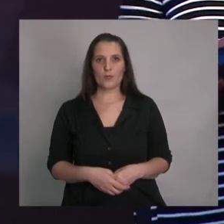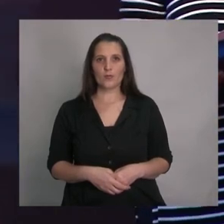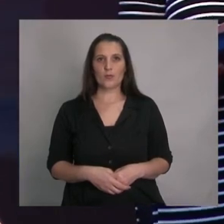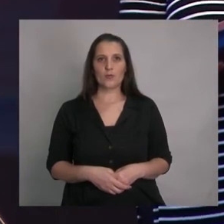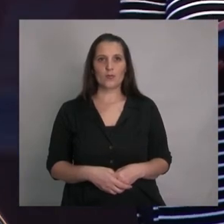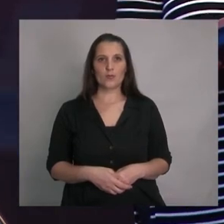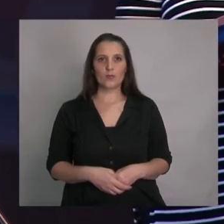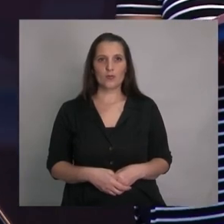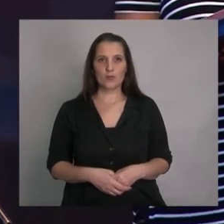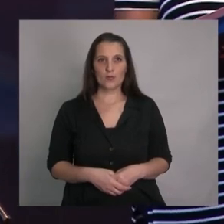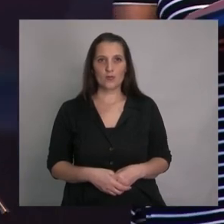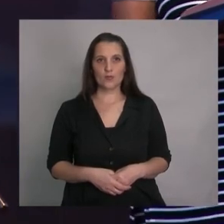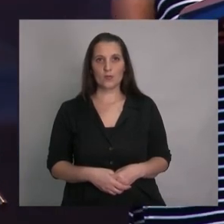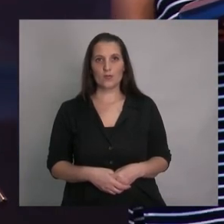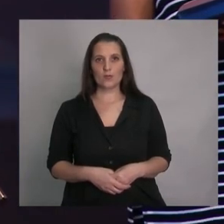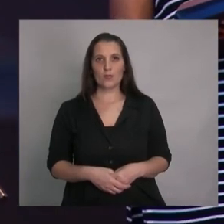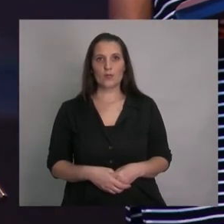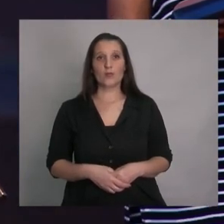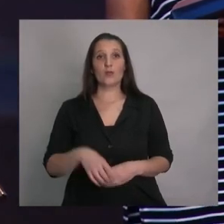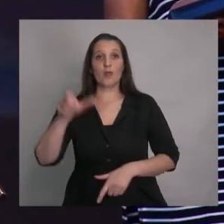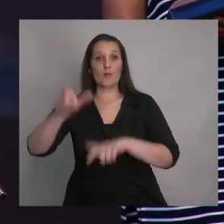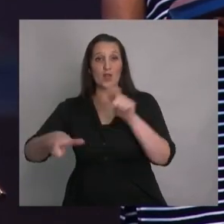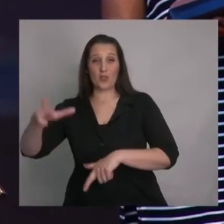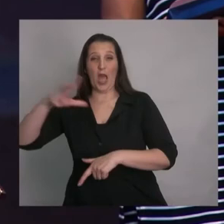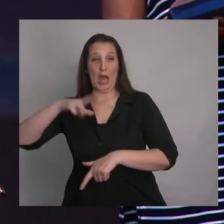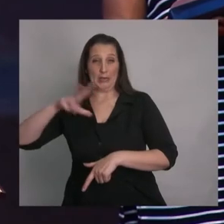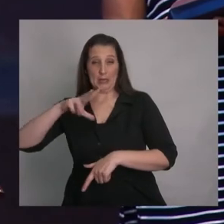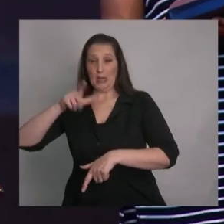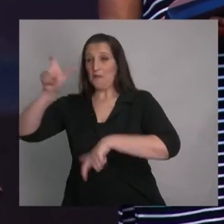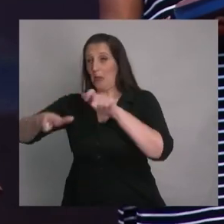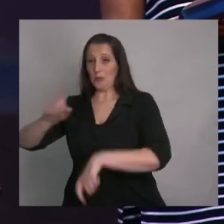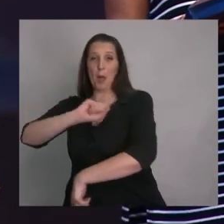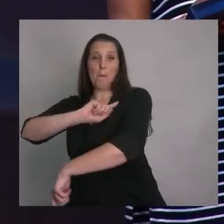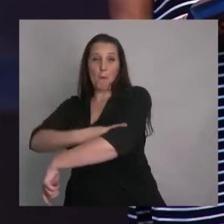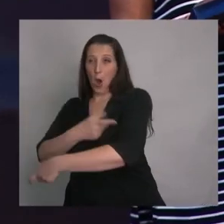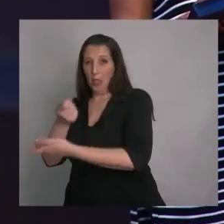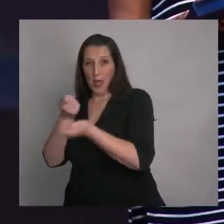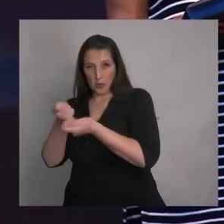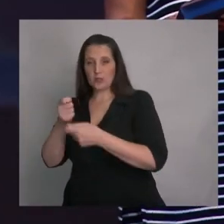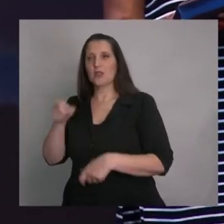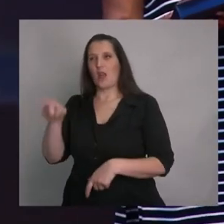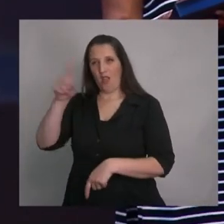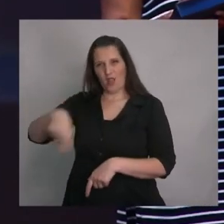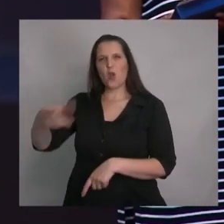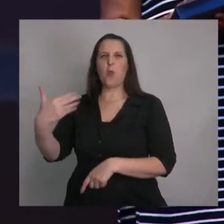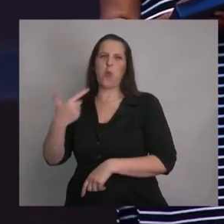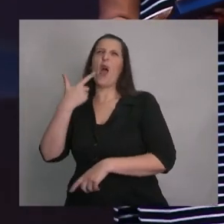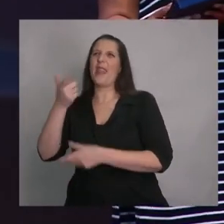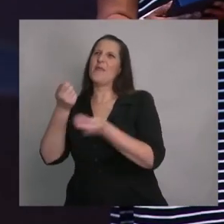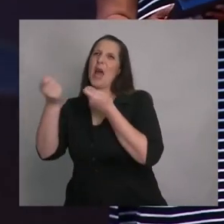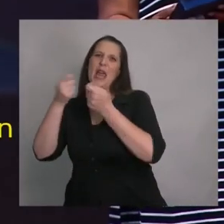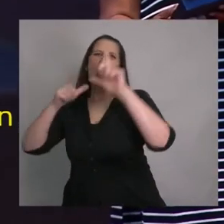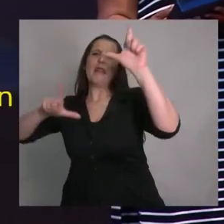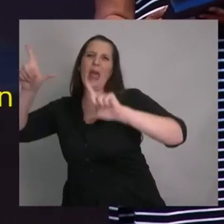the rich the bridge and powerful can domenge the waves can rich